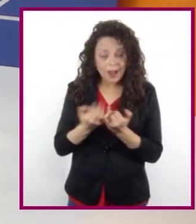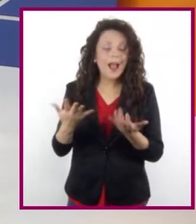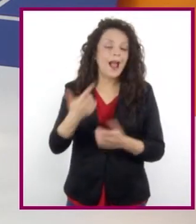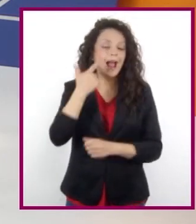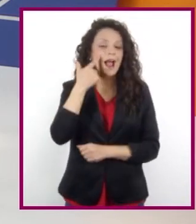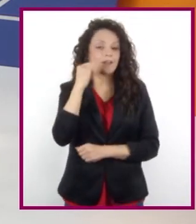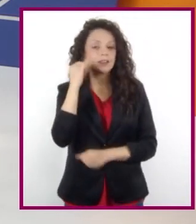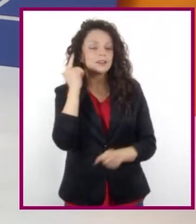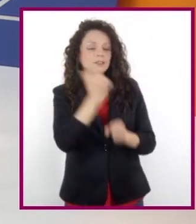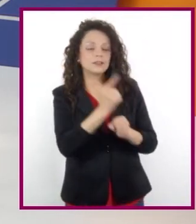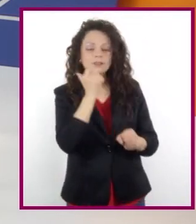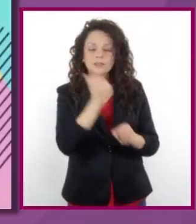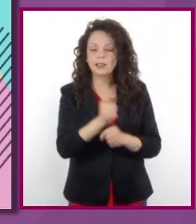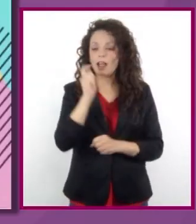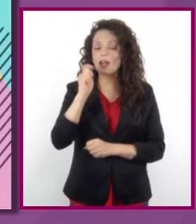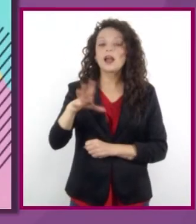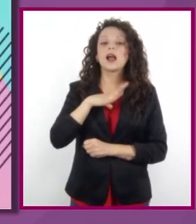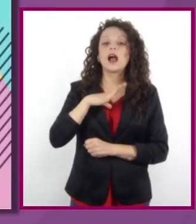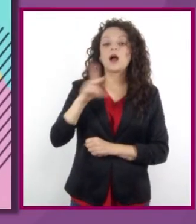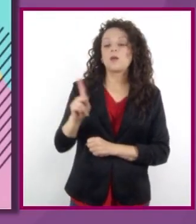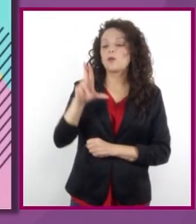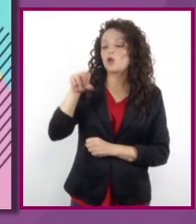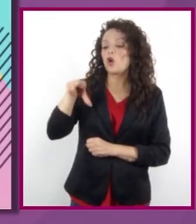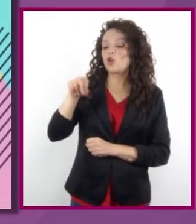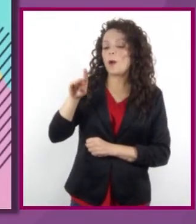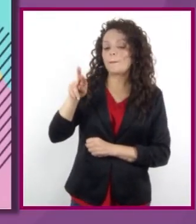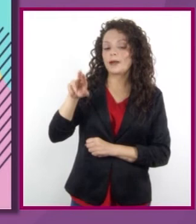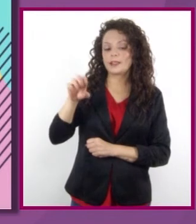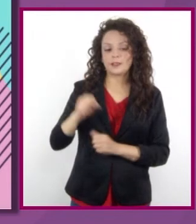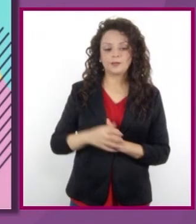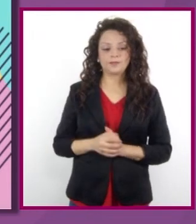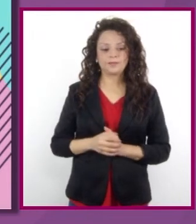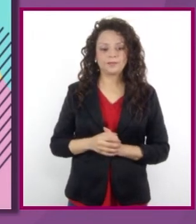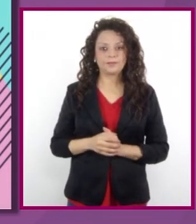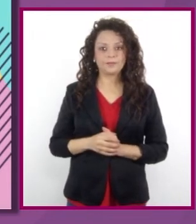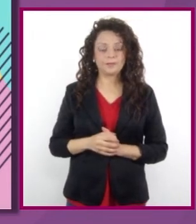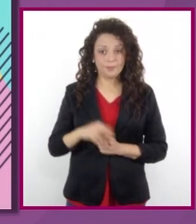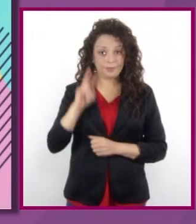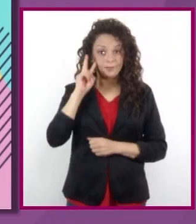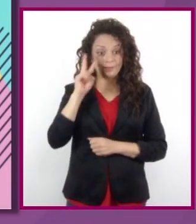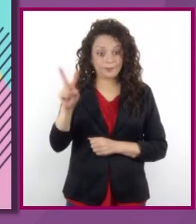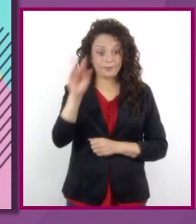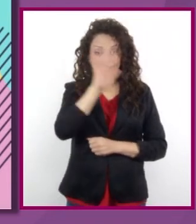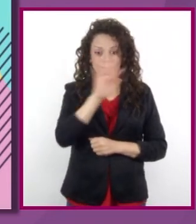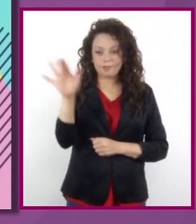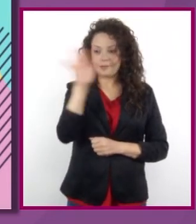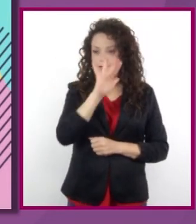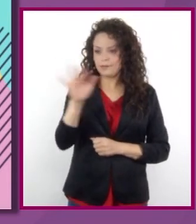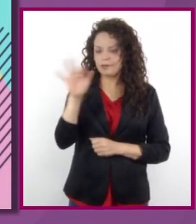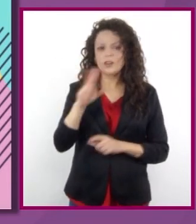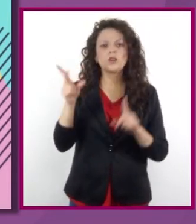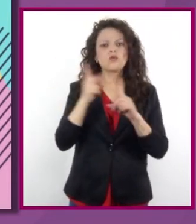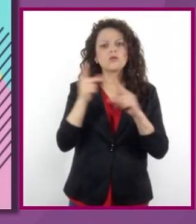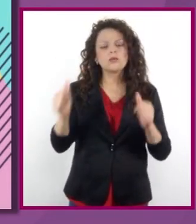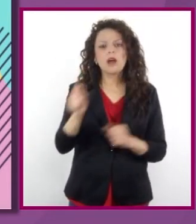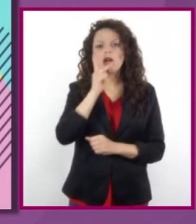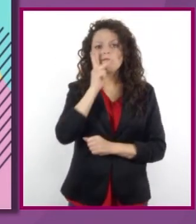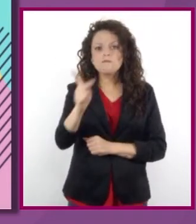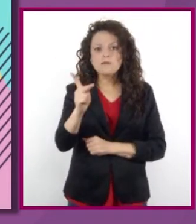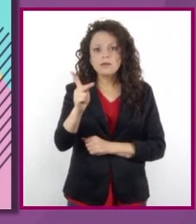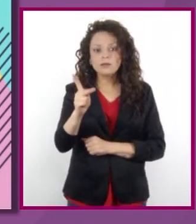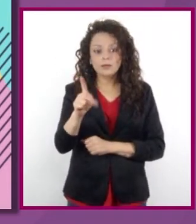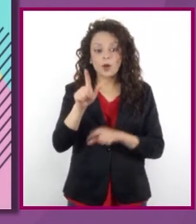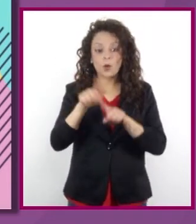la localización de los pronombres. En cuanto a los otros tres géneros de atavíos divinos, no hicieron más que